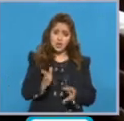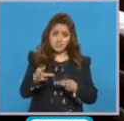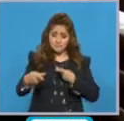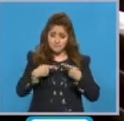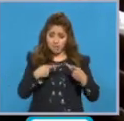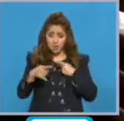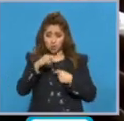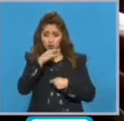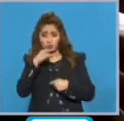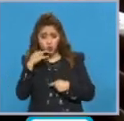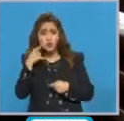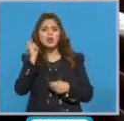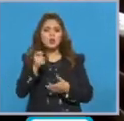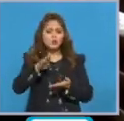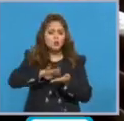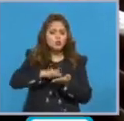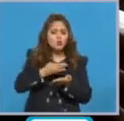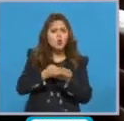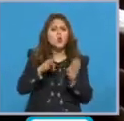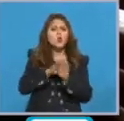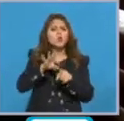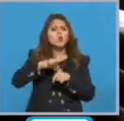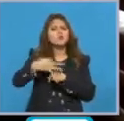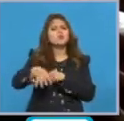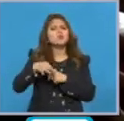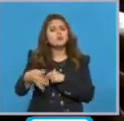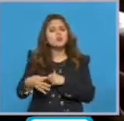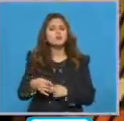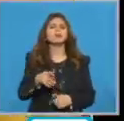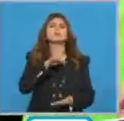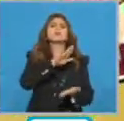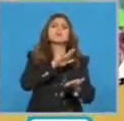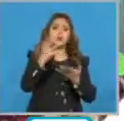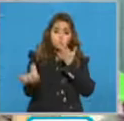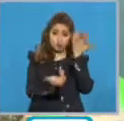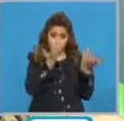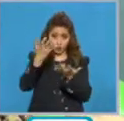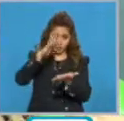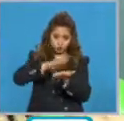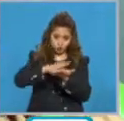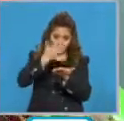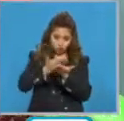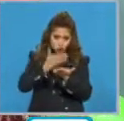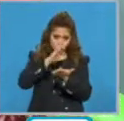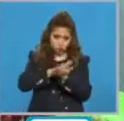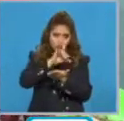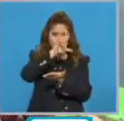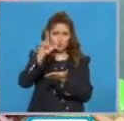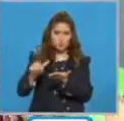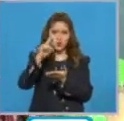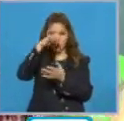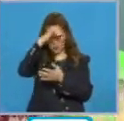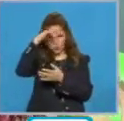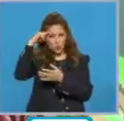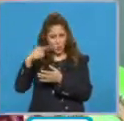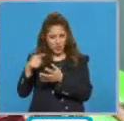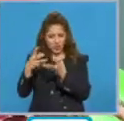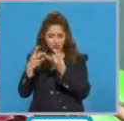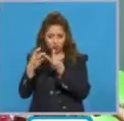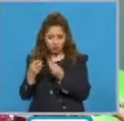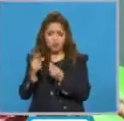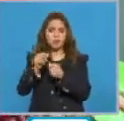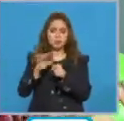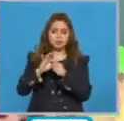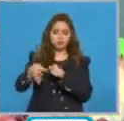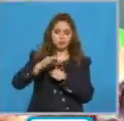porque se fríen o cómo se pelan. Se asan, se dejan sudar y ya después se pelan. Y